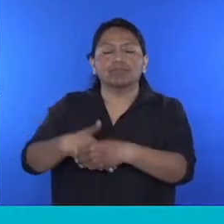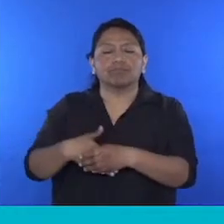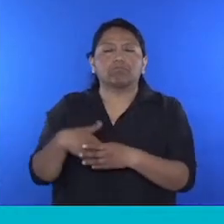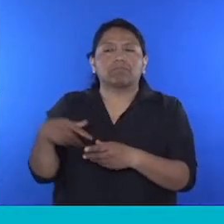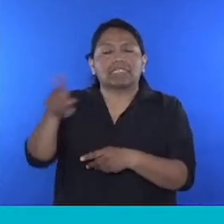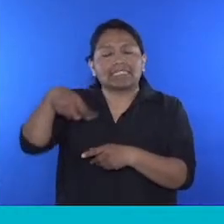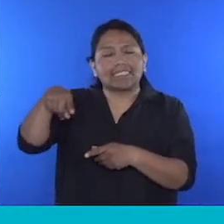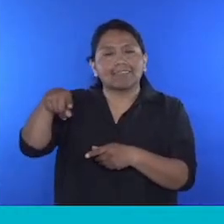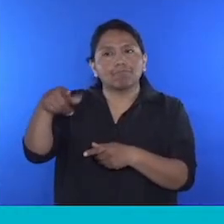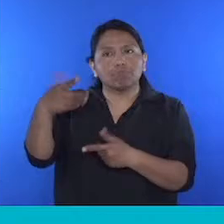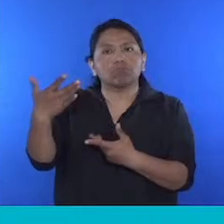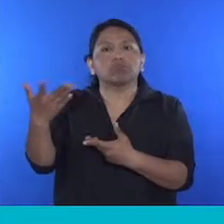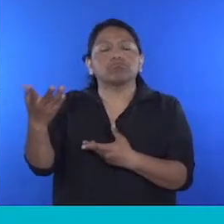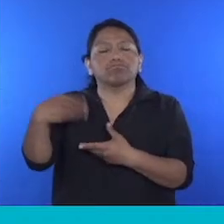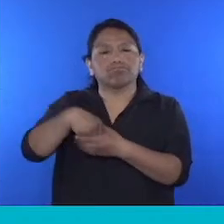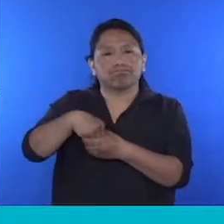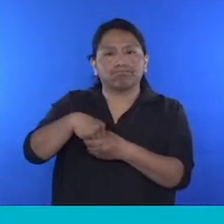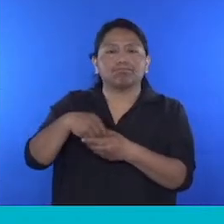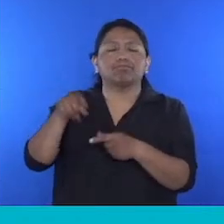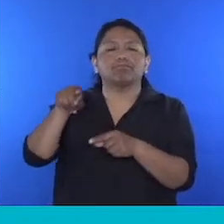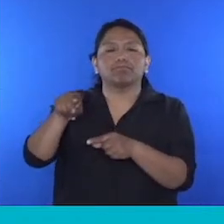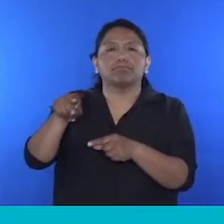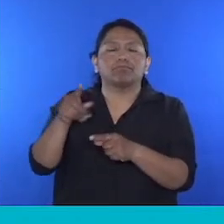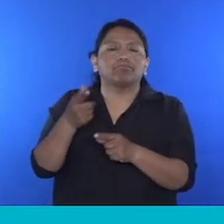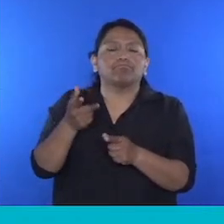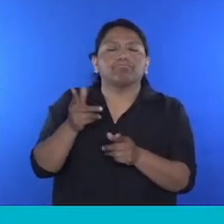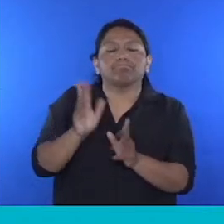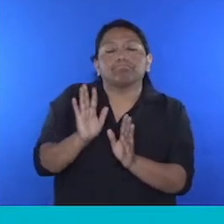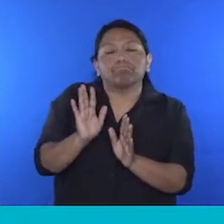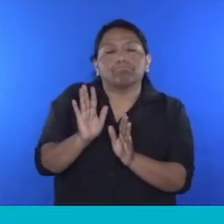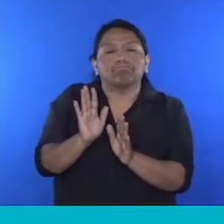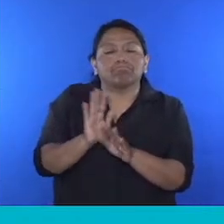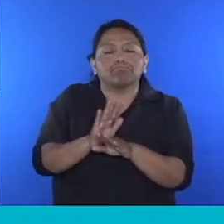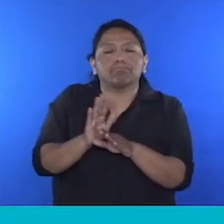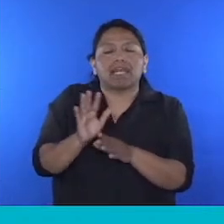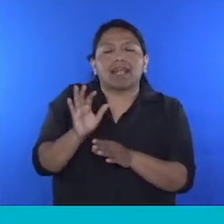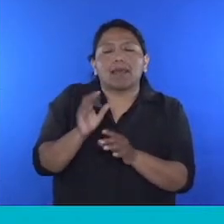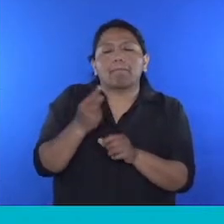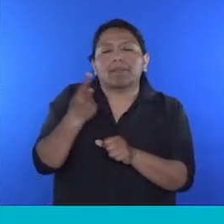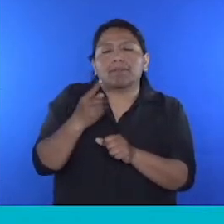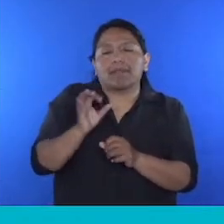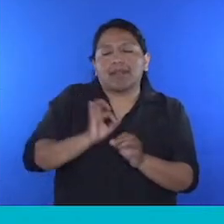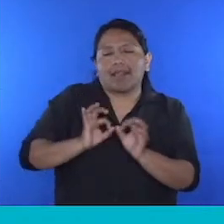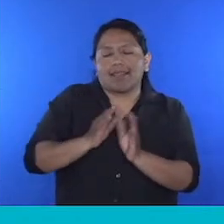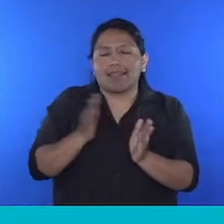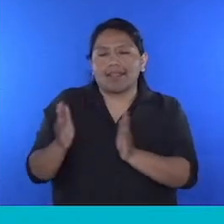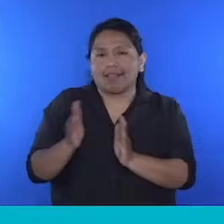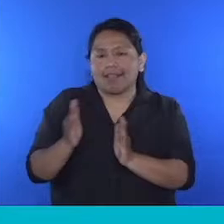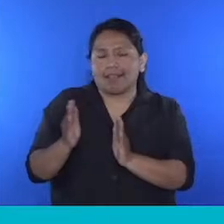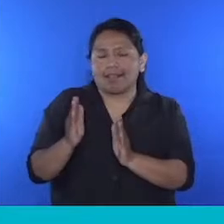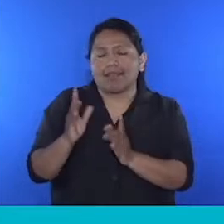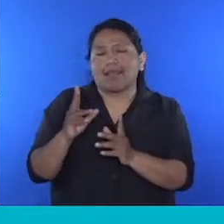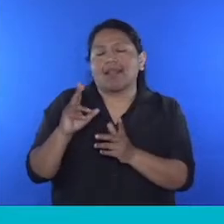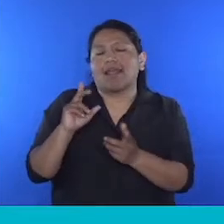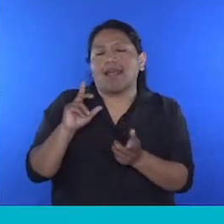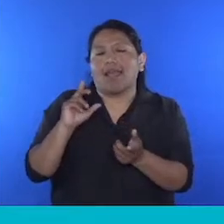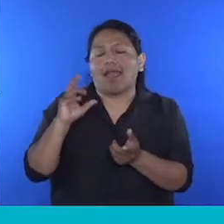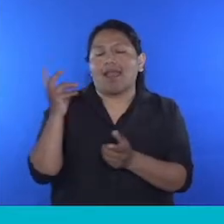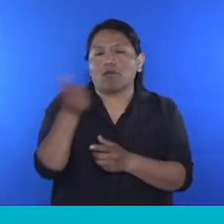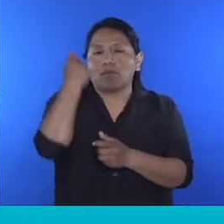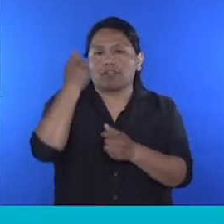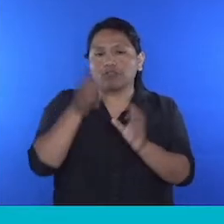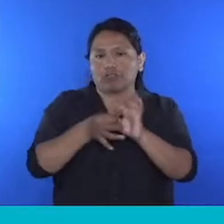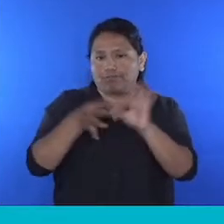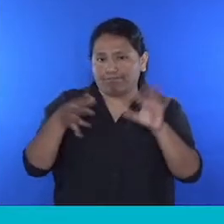que tuvieron lugar principalmente durante la primera década de la recuperación de la